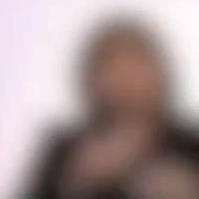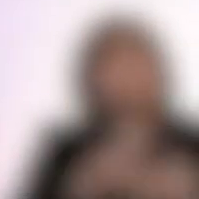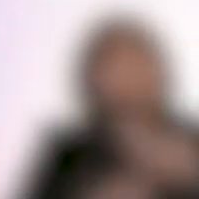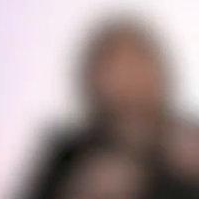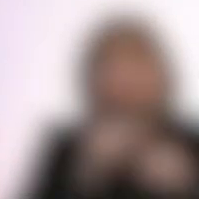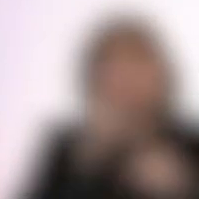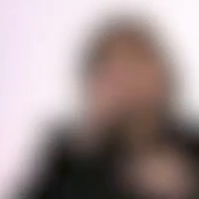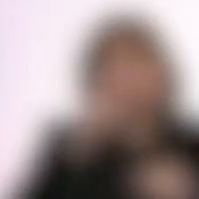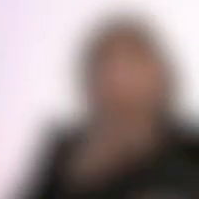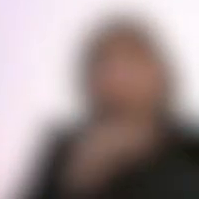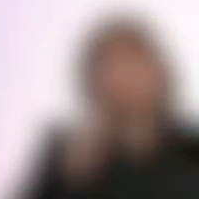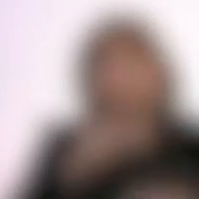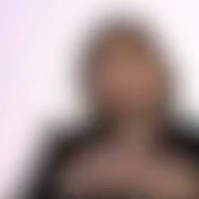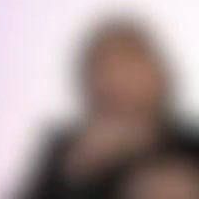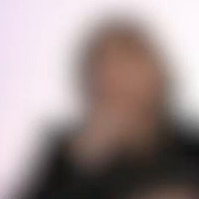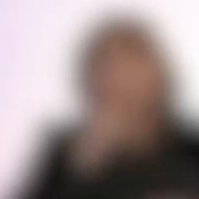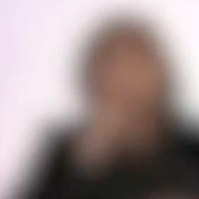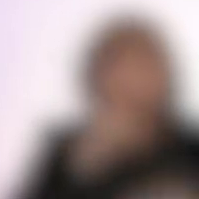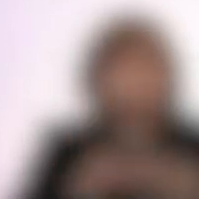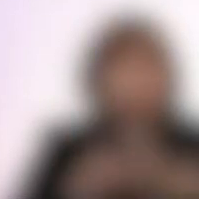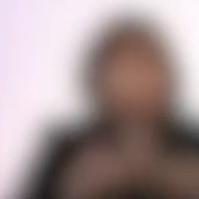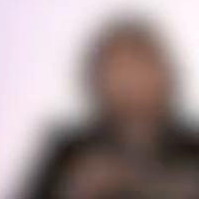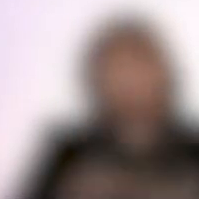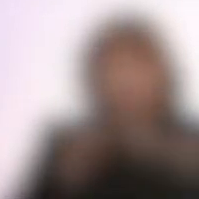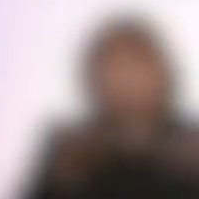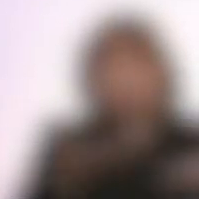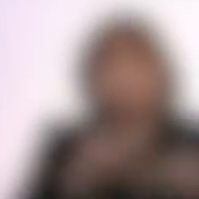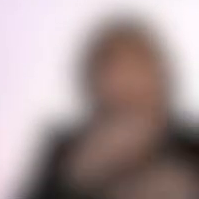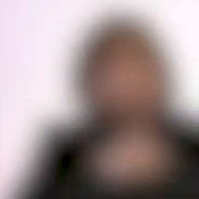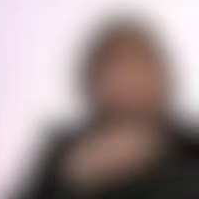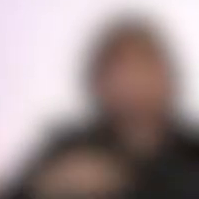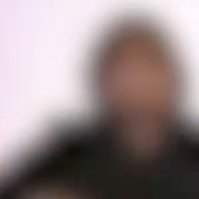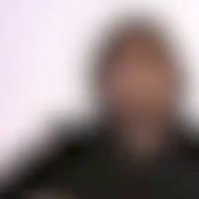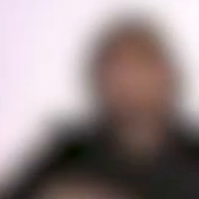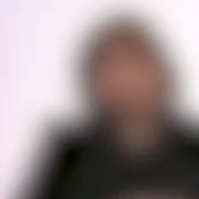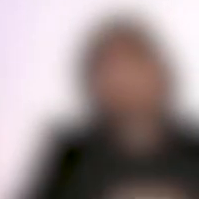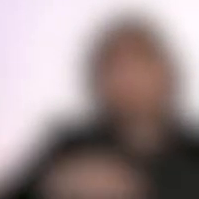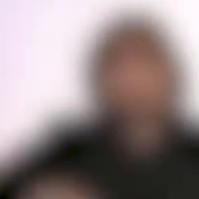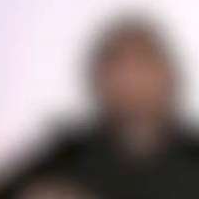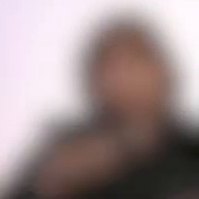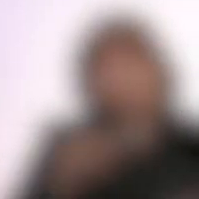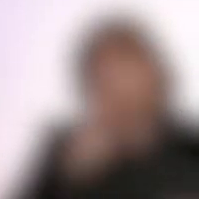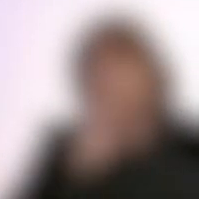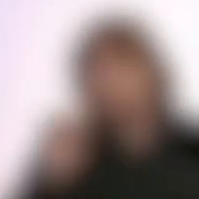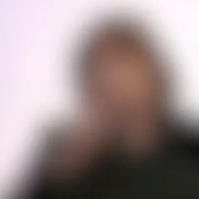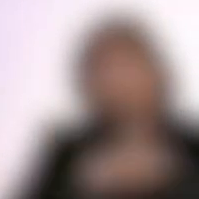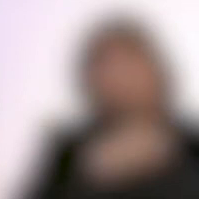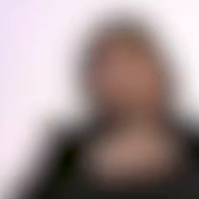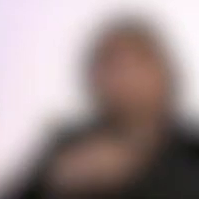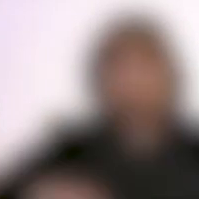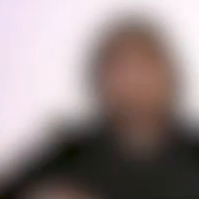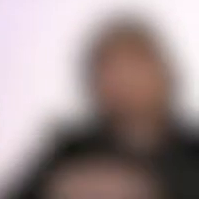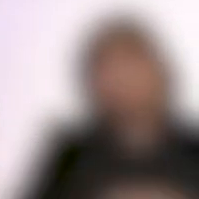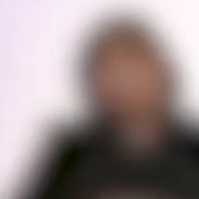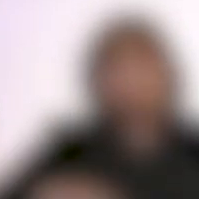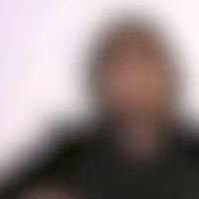es una facultad discrecional prevista para los ministros de estado o para el presidente del Consejo de